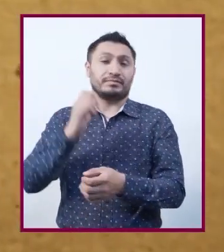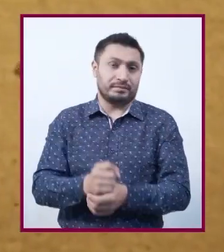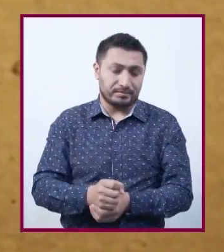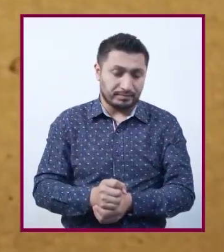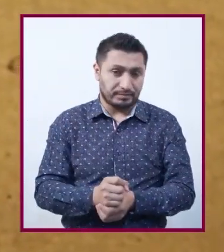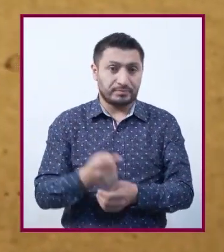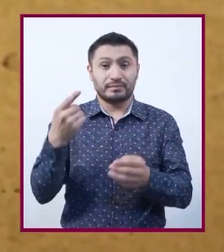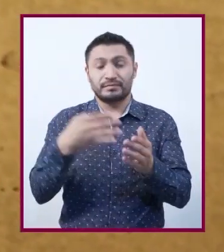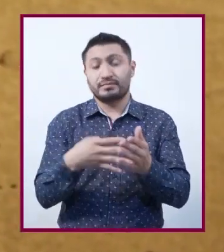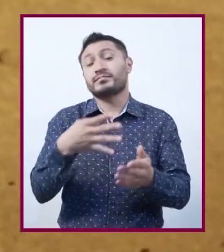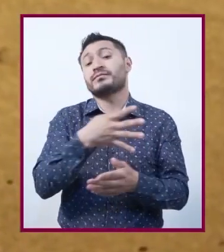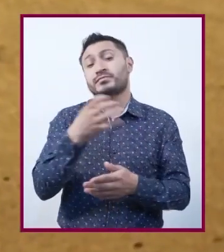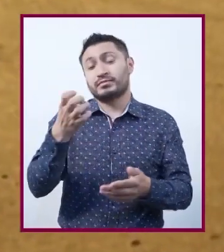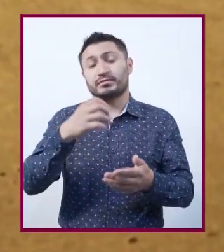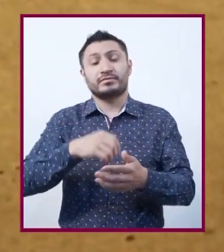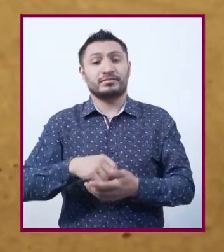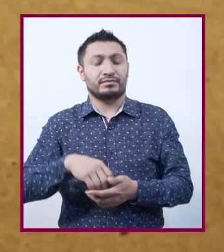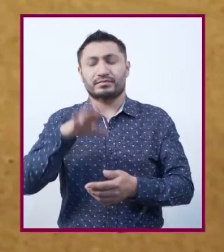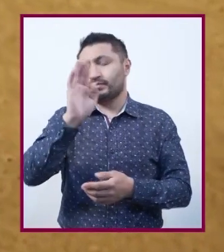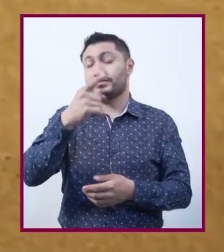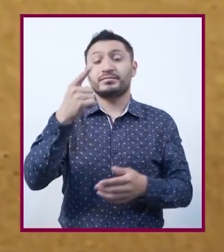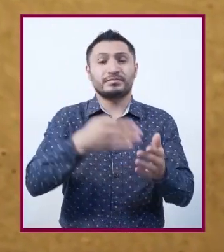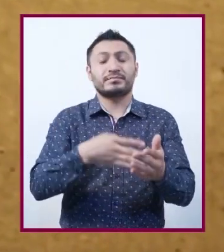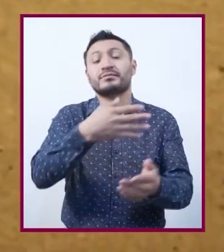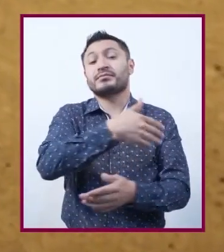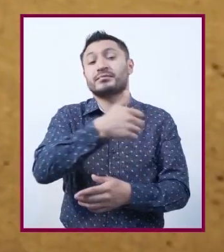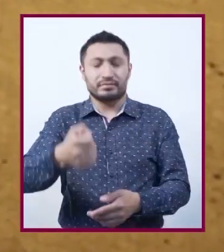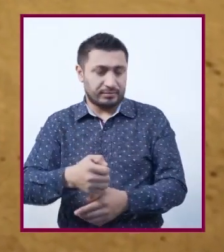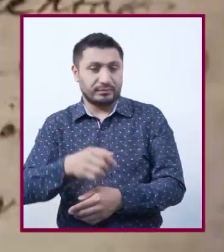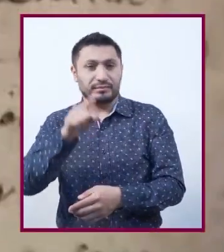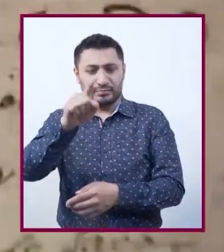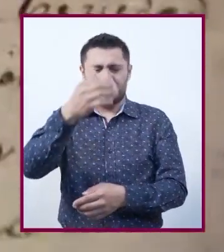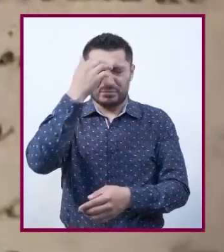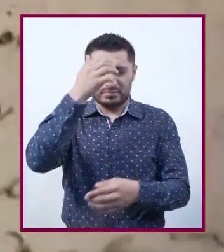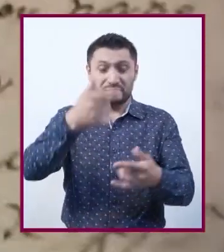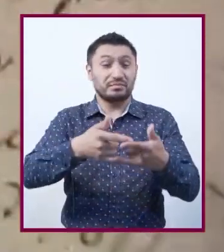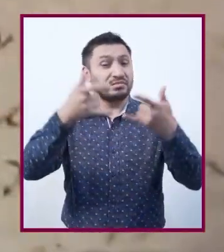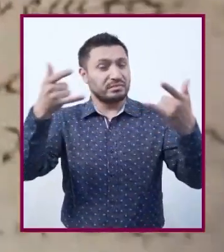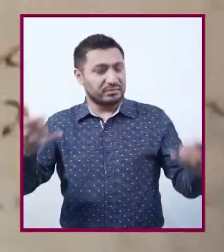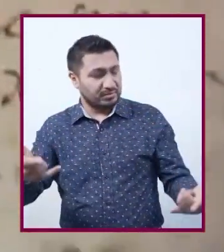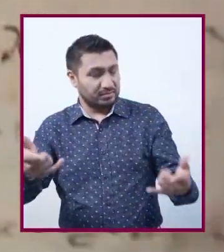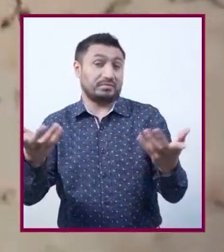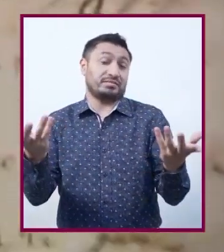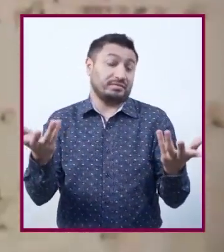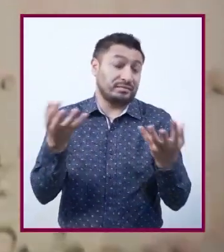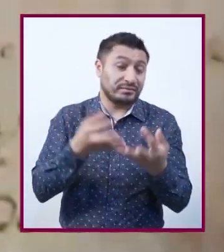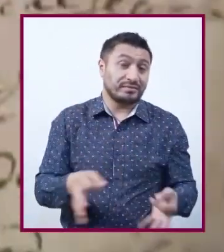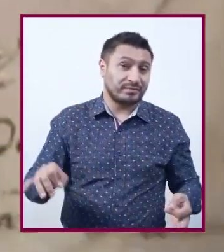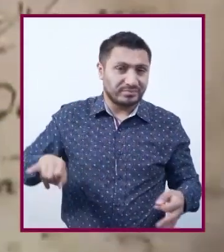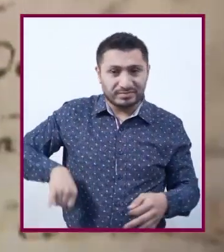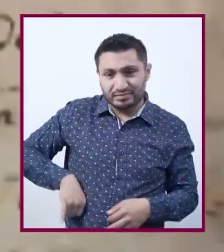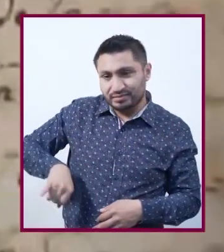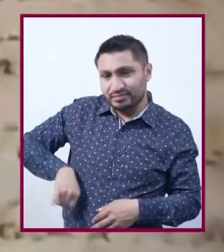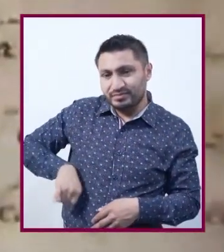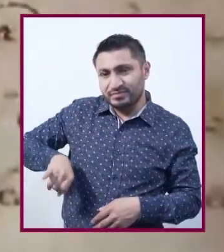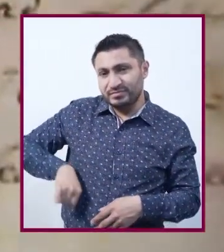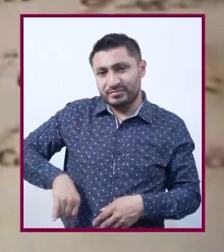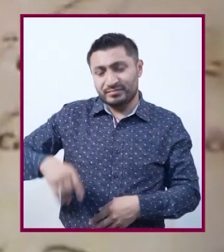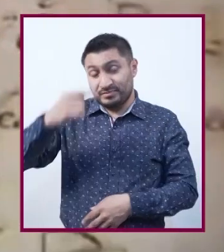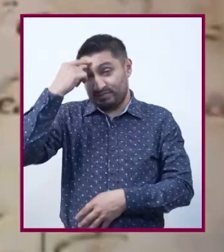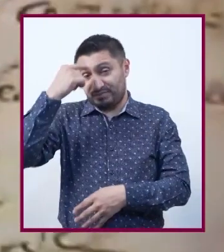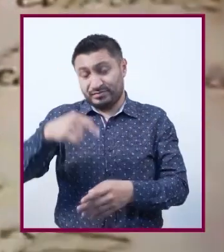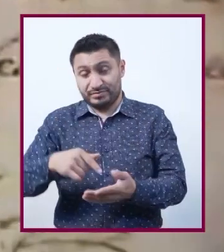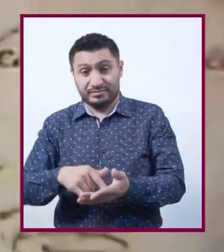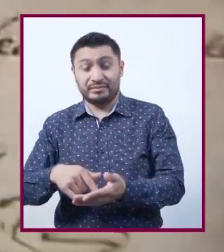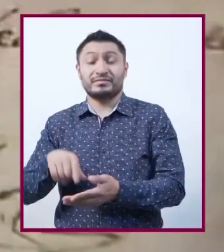de 1600, por si quieres saber cómo terminan las aventuras de este personaje tan particular que se creía de vidrio